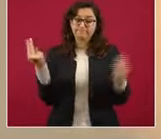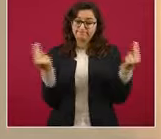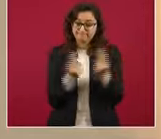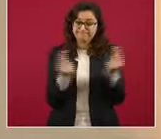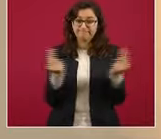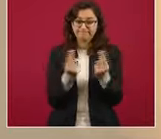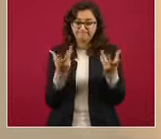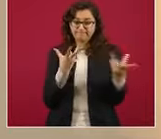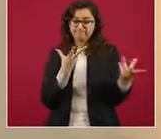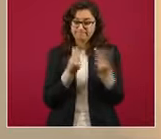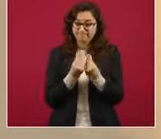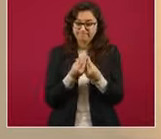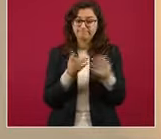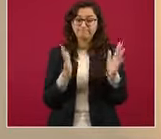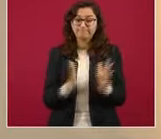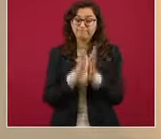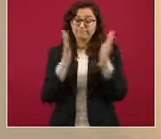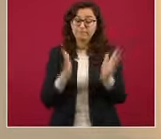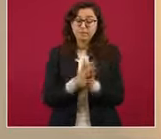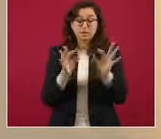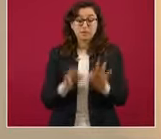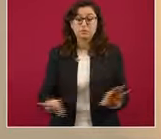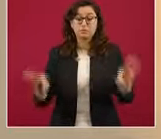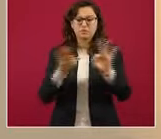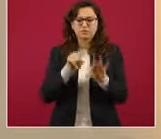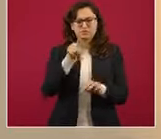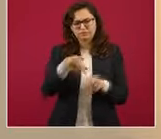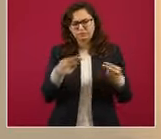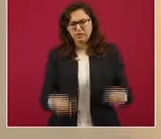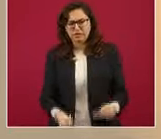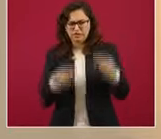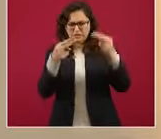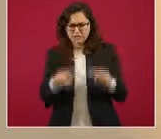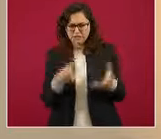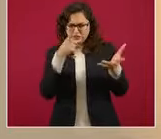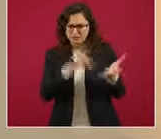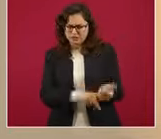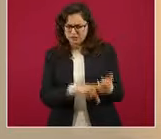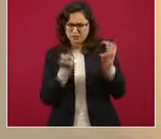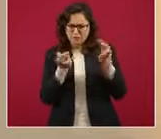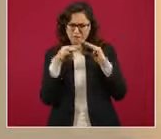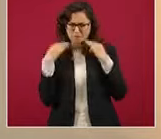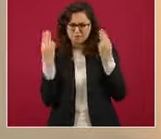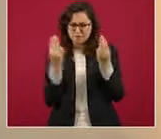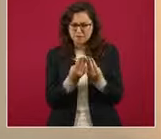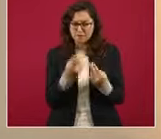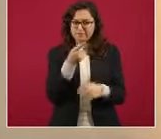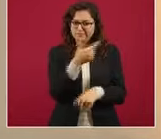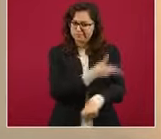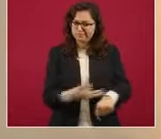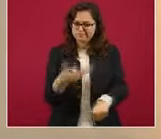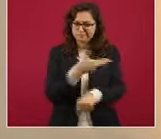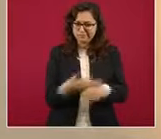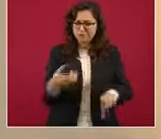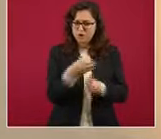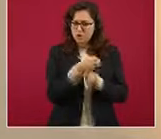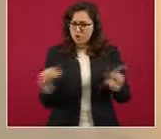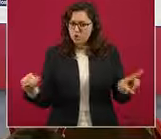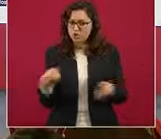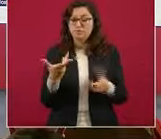giros negros, donde se han dado casos de homicidios, donde ha habido